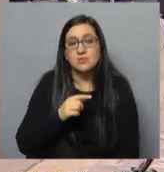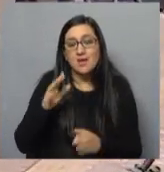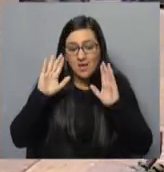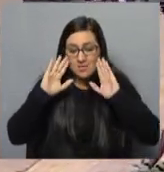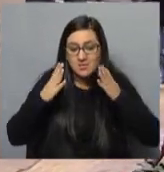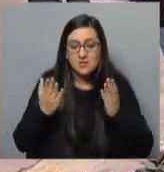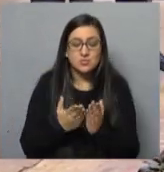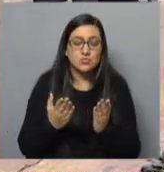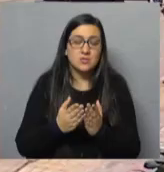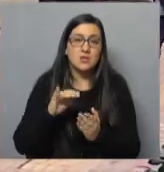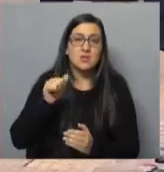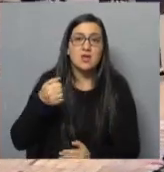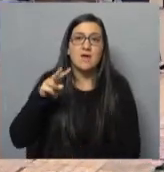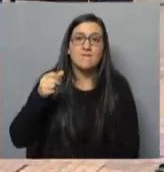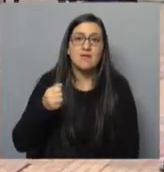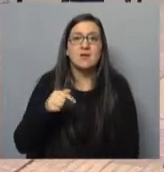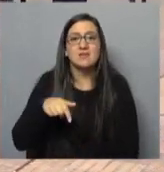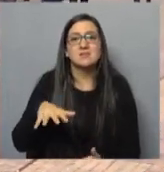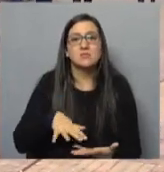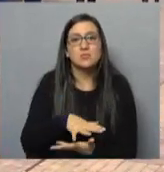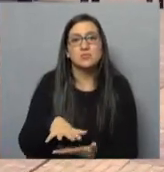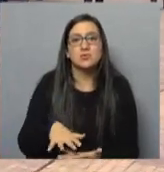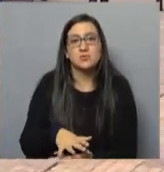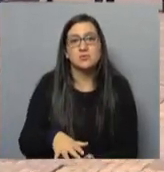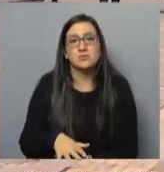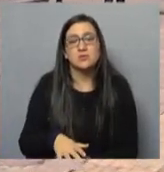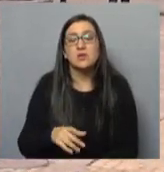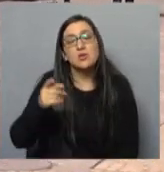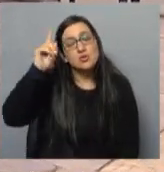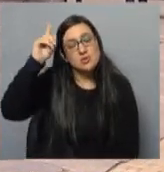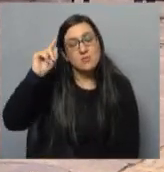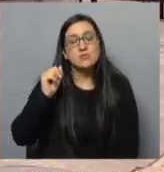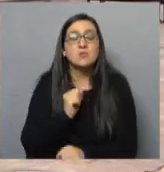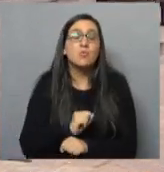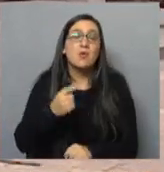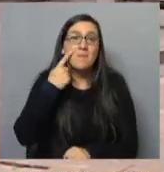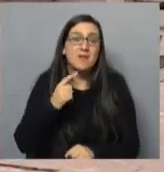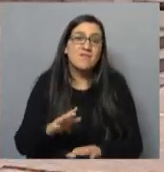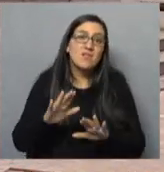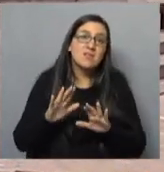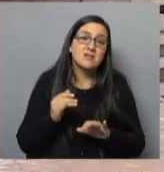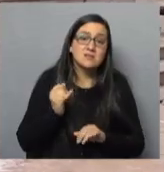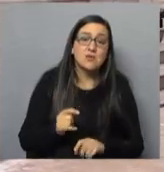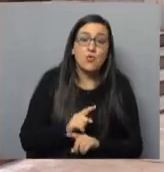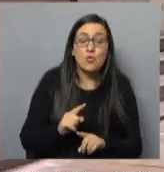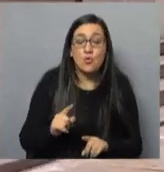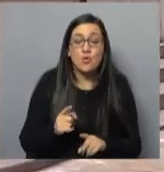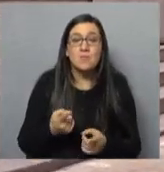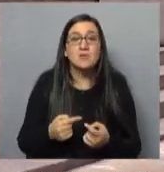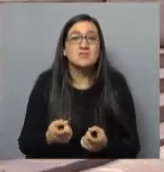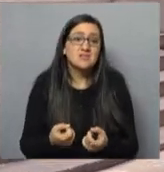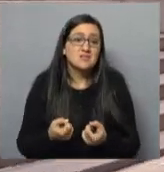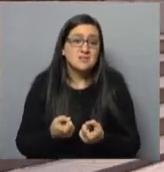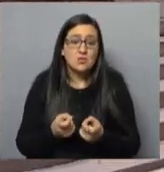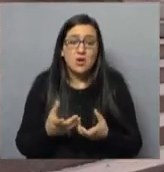IABA, sobre todo en esta clase de situaciones que, si bien no sabemos si podrán ser prevenibles con un equipo, si es necesaria